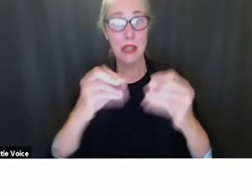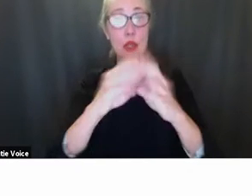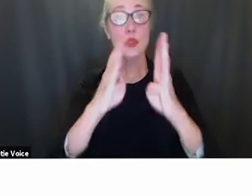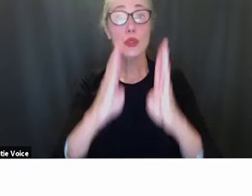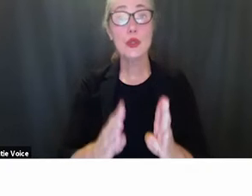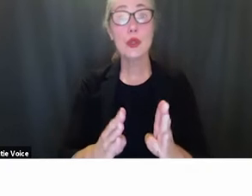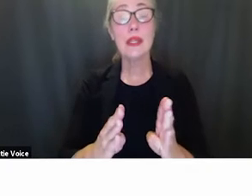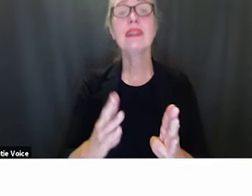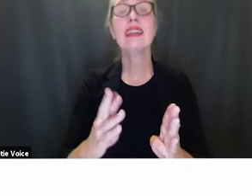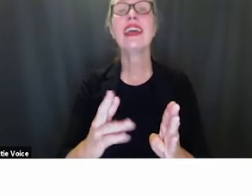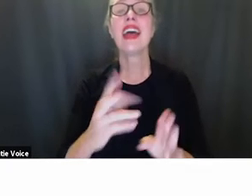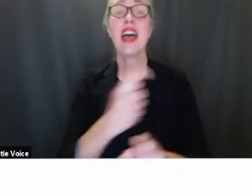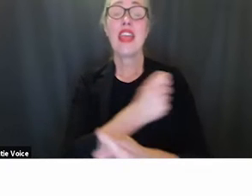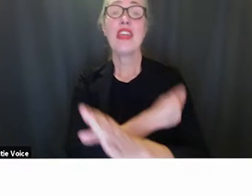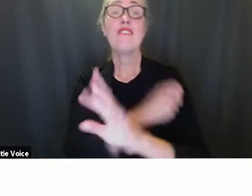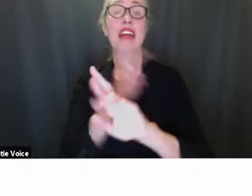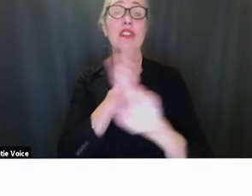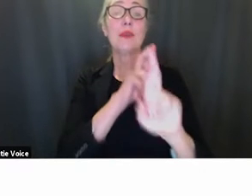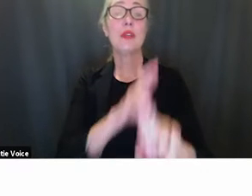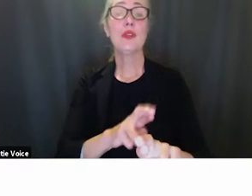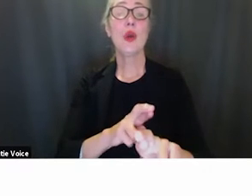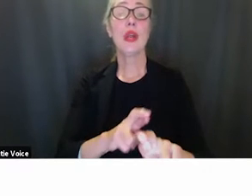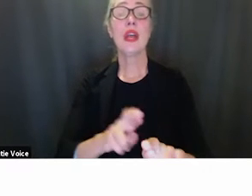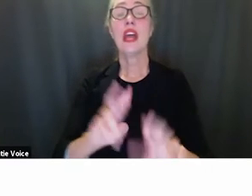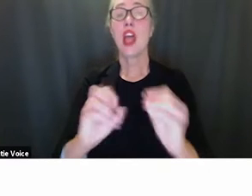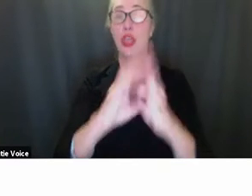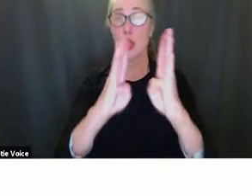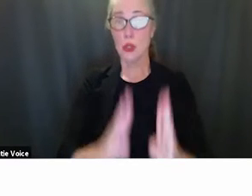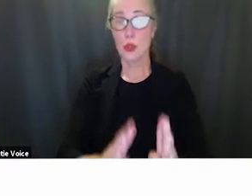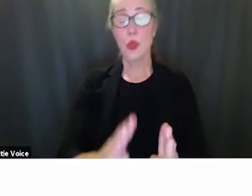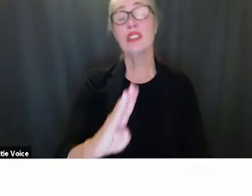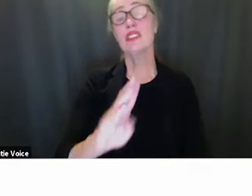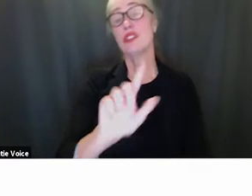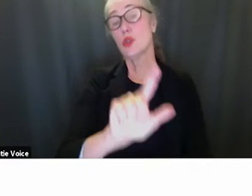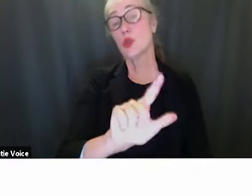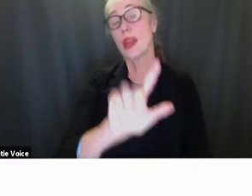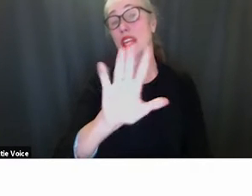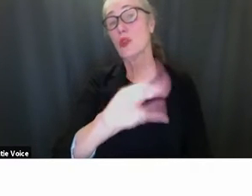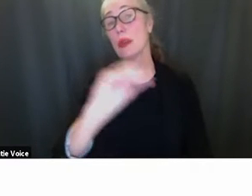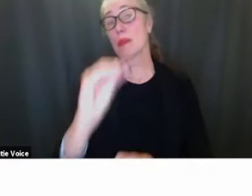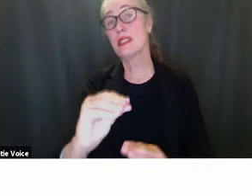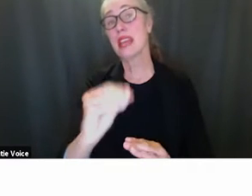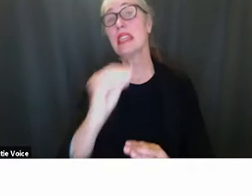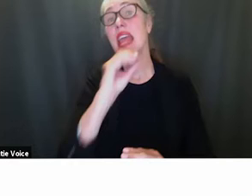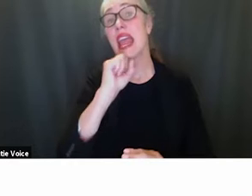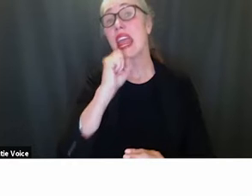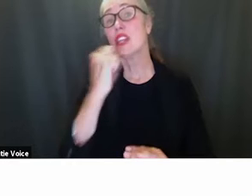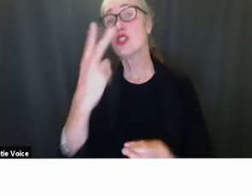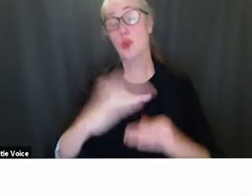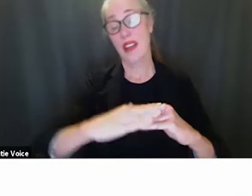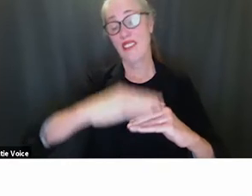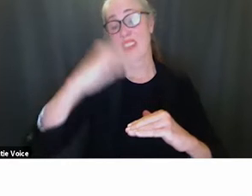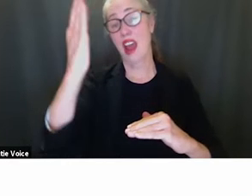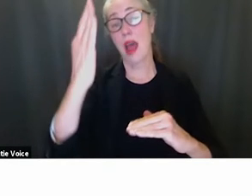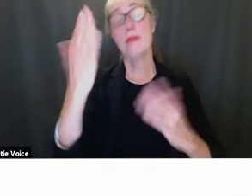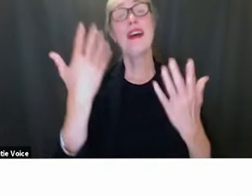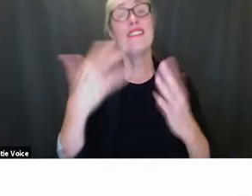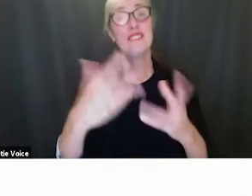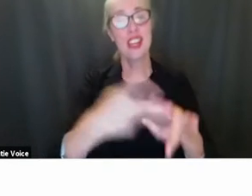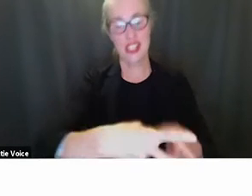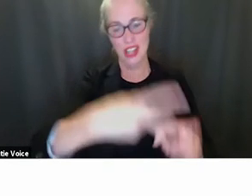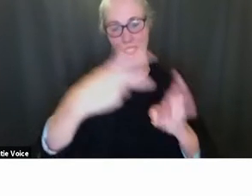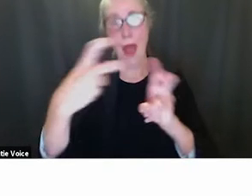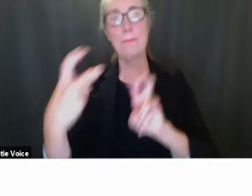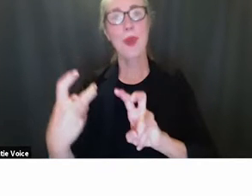Este es el estado de vacunación entre los estudiantes. El 23% de los estudiantes mayores de 12 años han subido